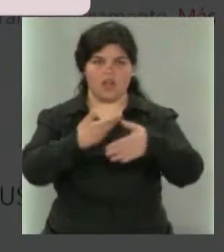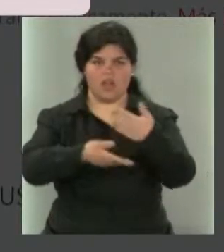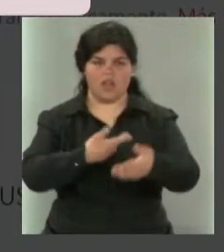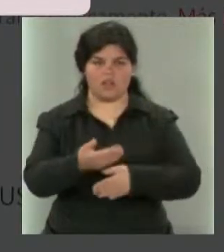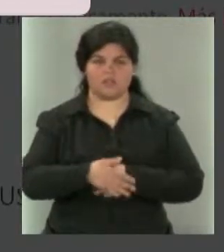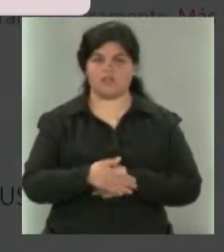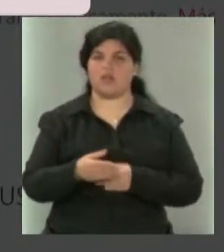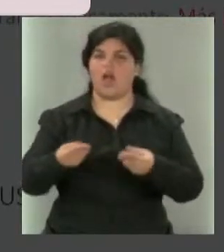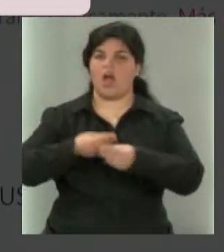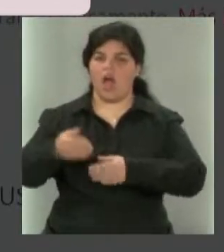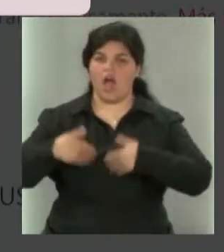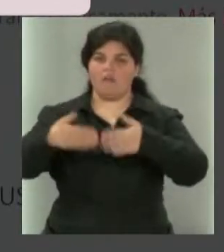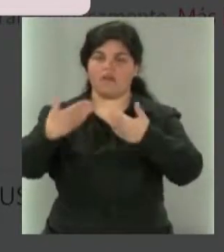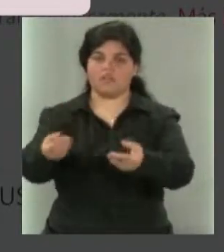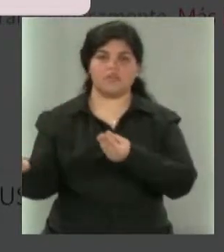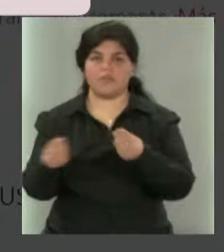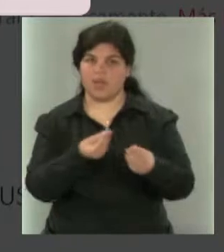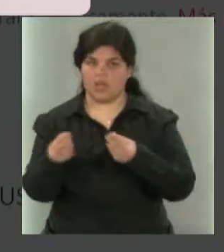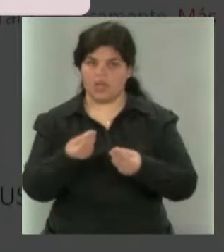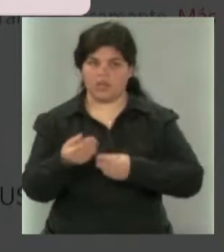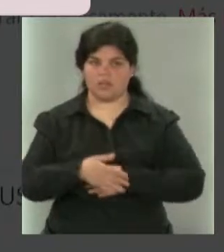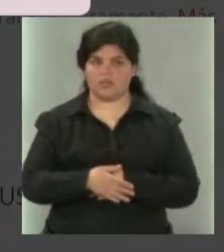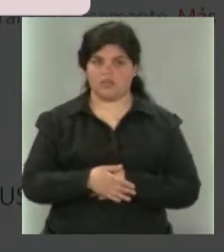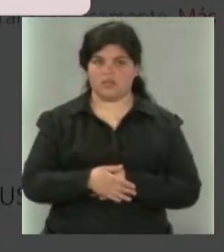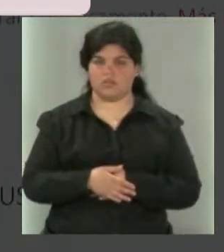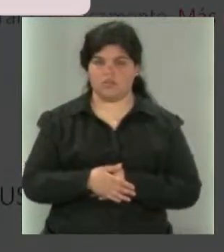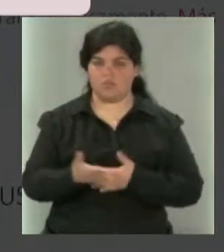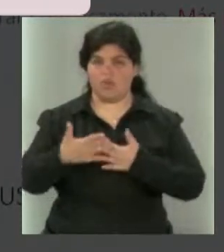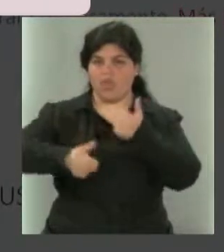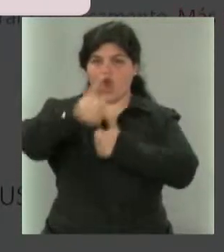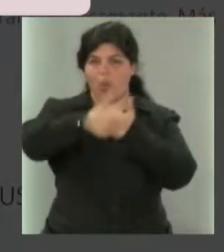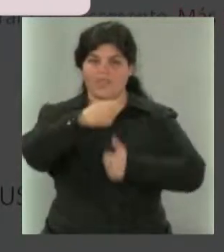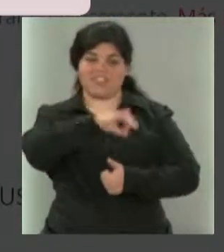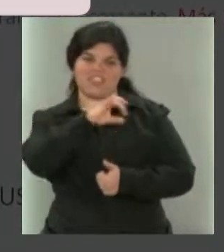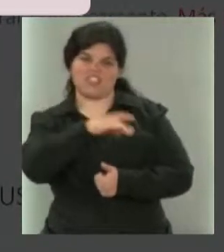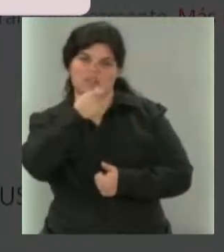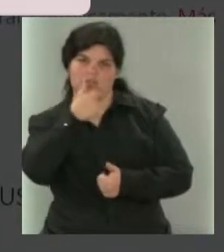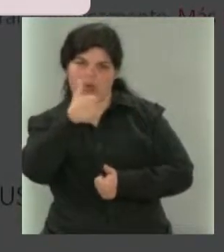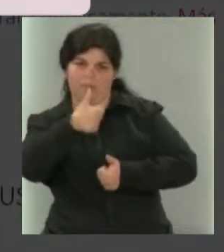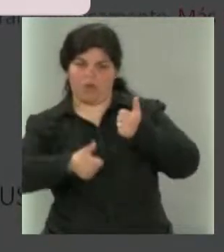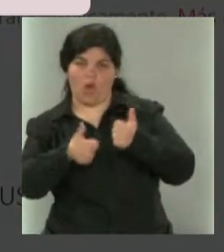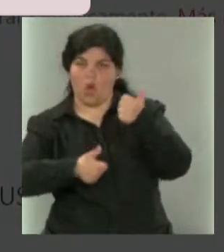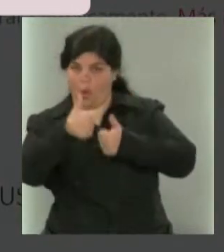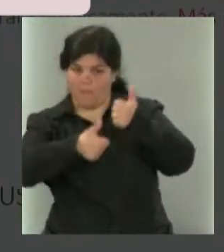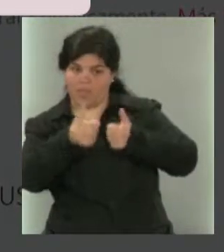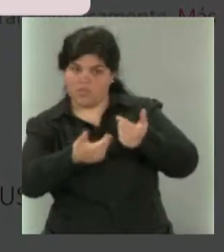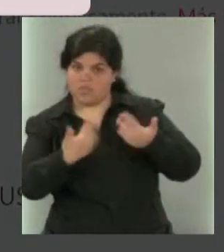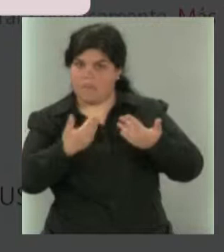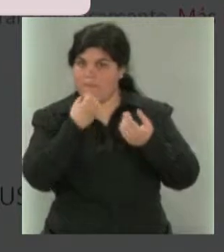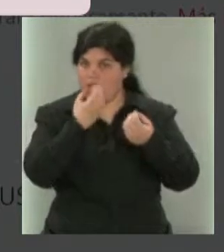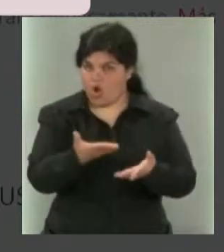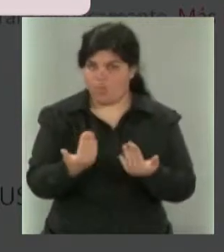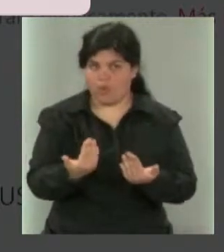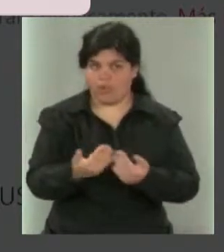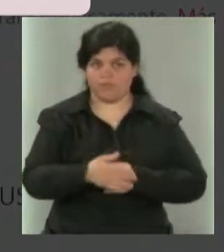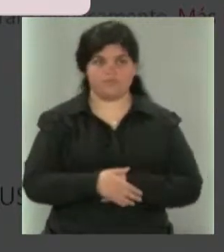Avance en el sistema logístico para poder estar más cerca de nuestro competidor, que es Chile. Bien. Para poder estar más cerca del competidor. Bueno, un poco